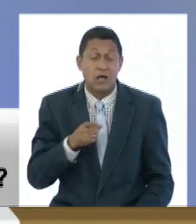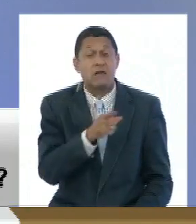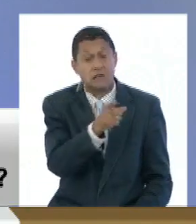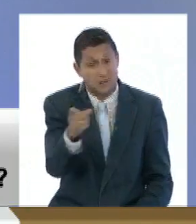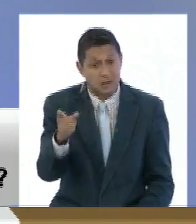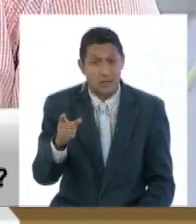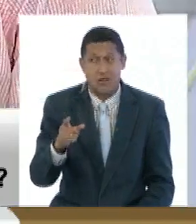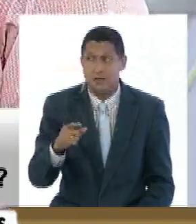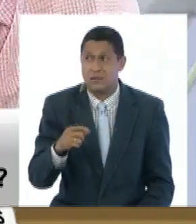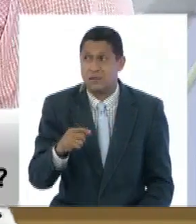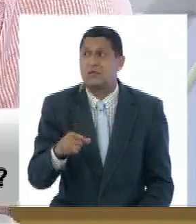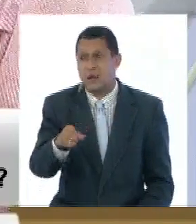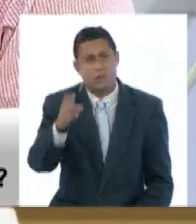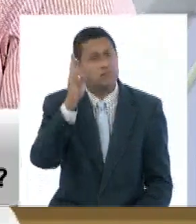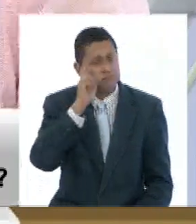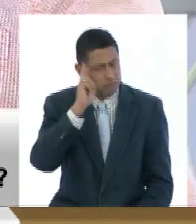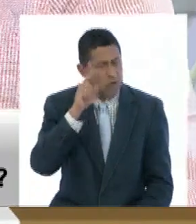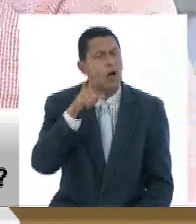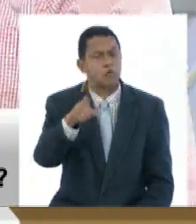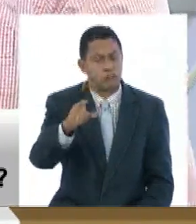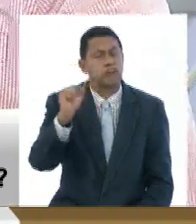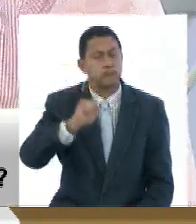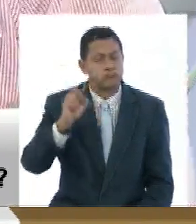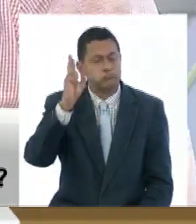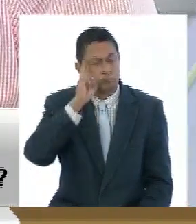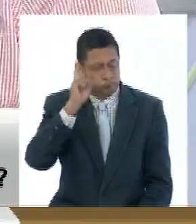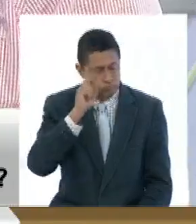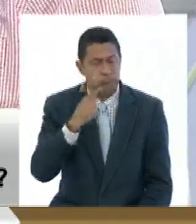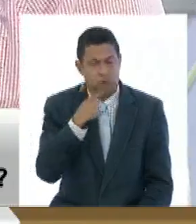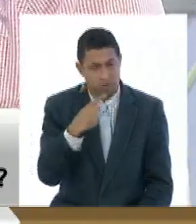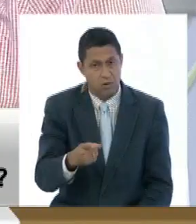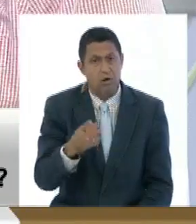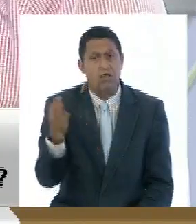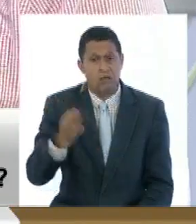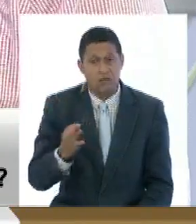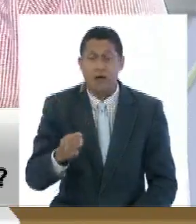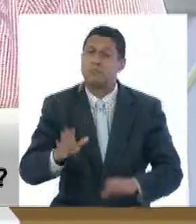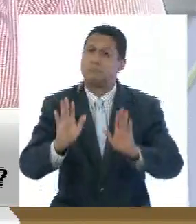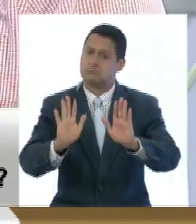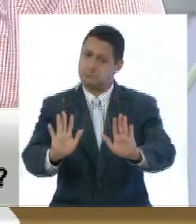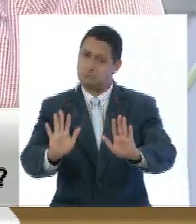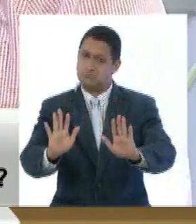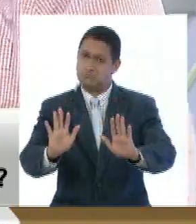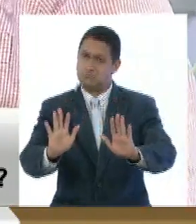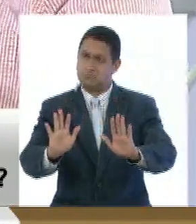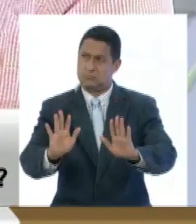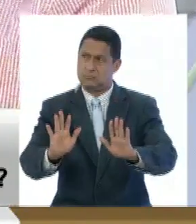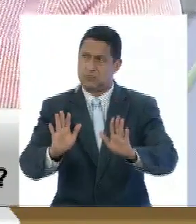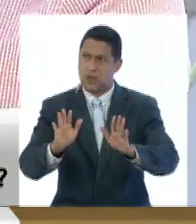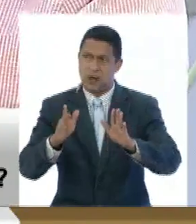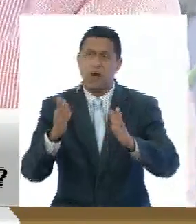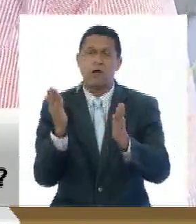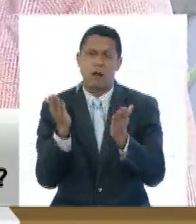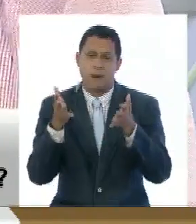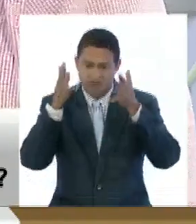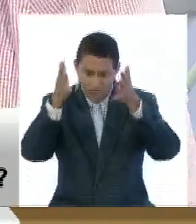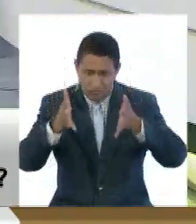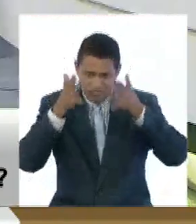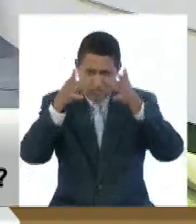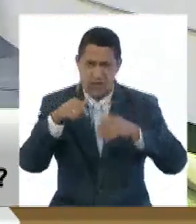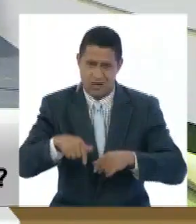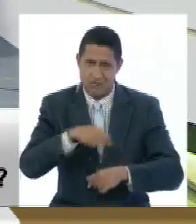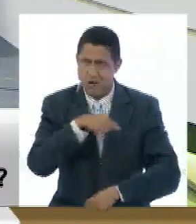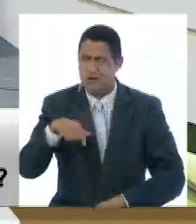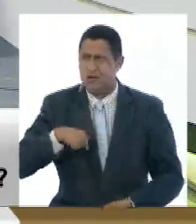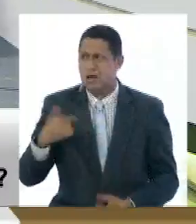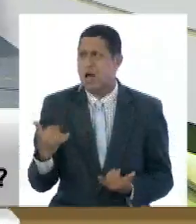son importantes de tratar. Guillermo tiene razón. Okay, o sea, vamos a dejar un momento la parte académica, porque realmente eso es lo que estamos